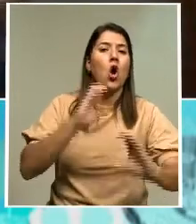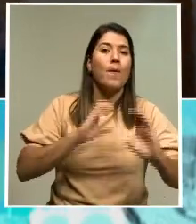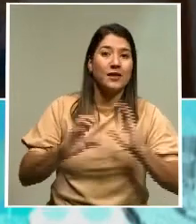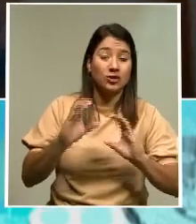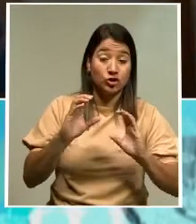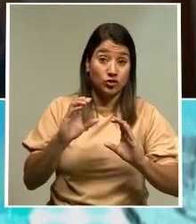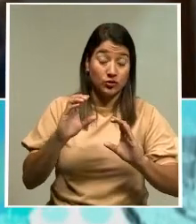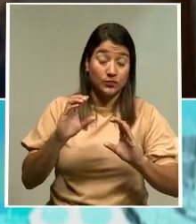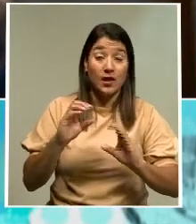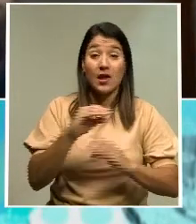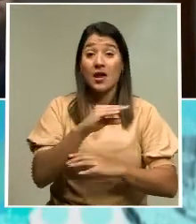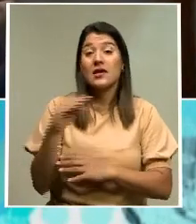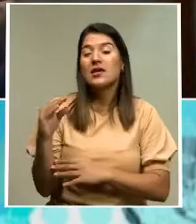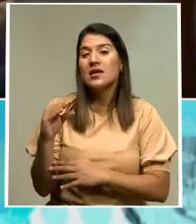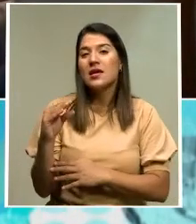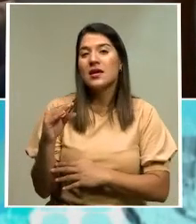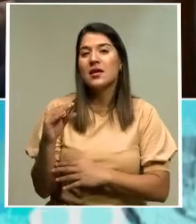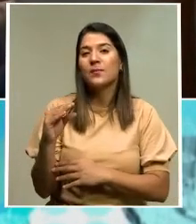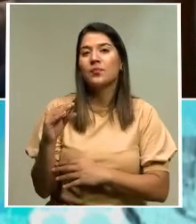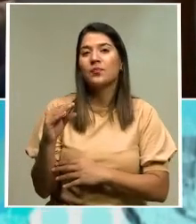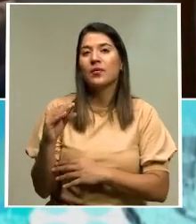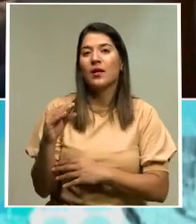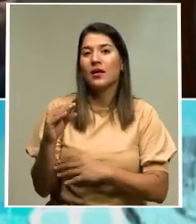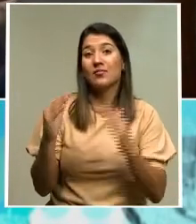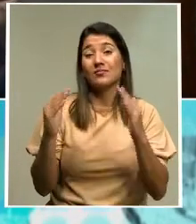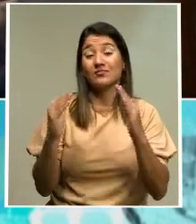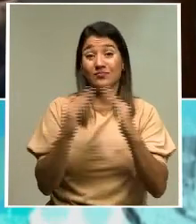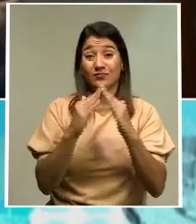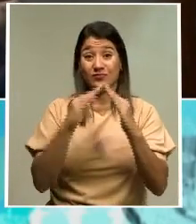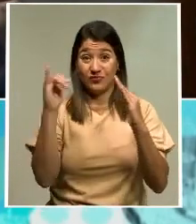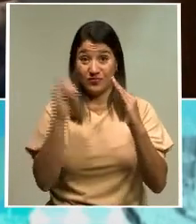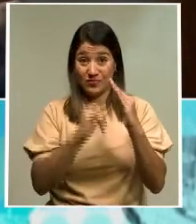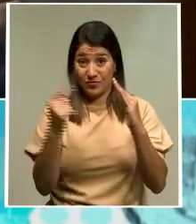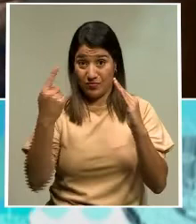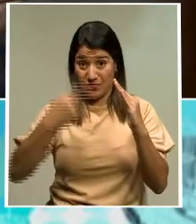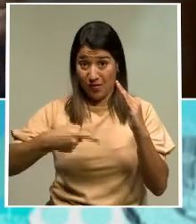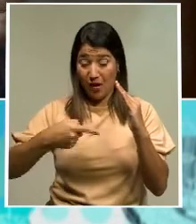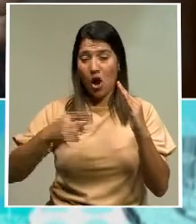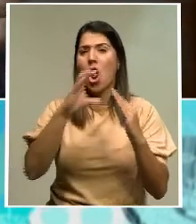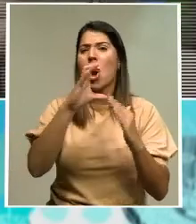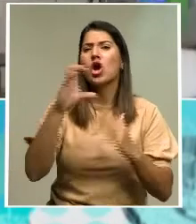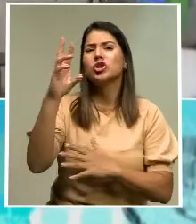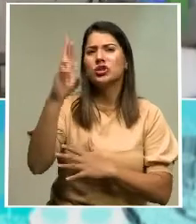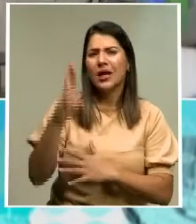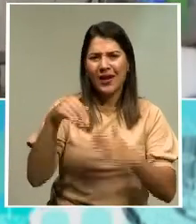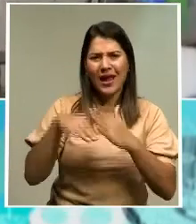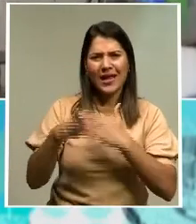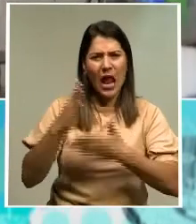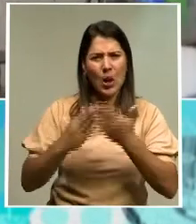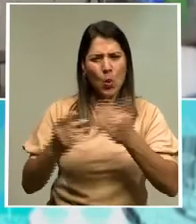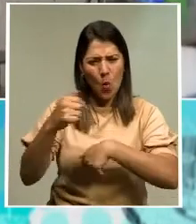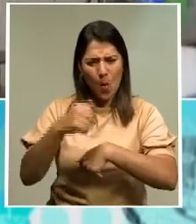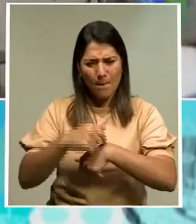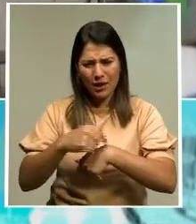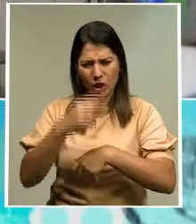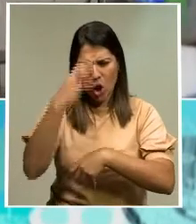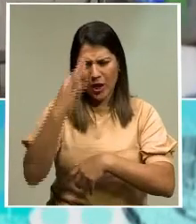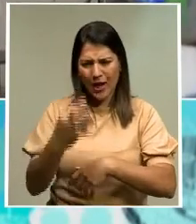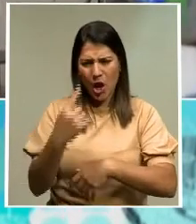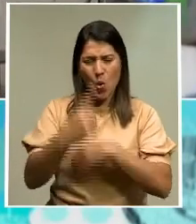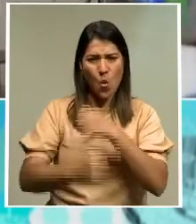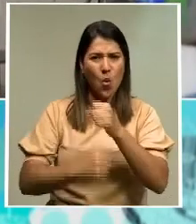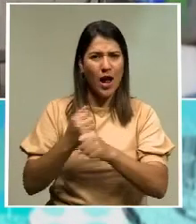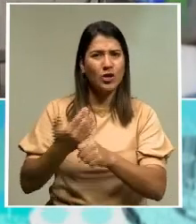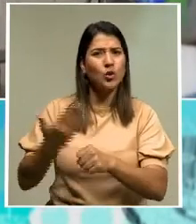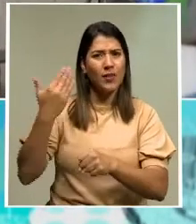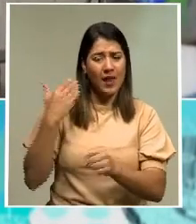Entonces, ya digamos a lo que es el tema del confinamiento. Costa Rica en algún momento, y creo que hace un año actuamos de esa manera